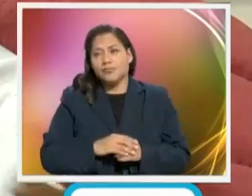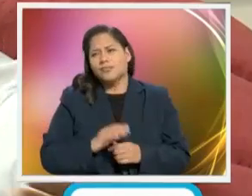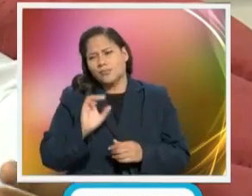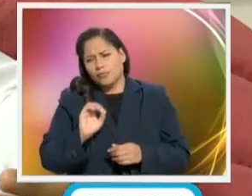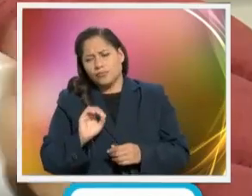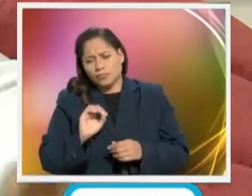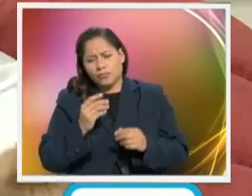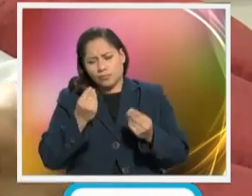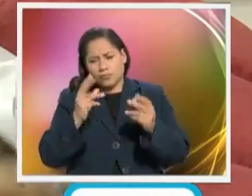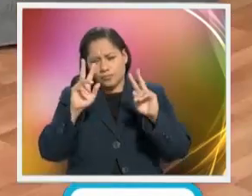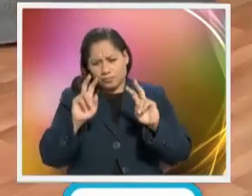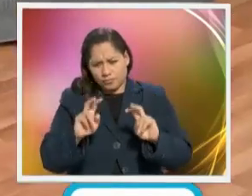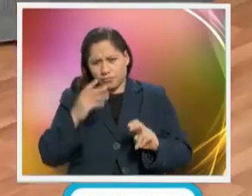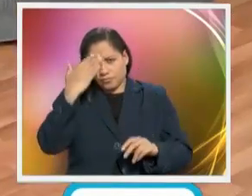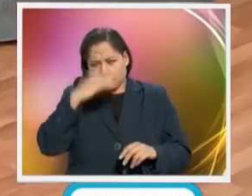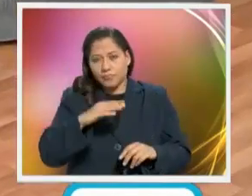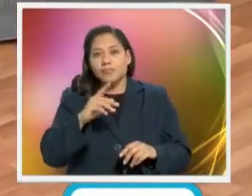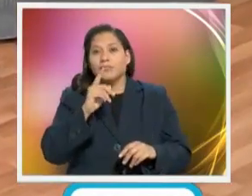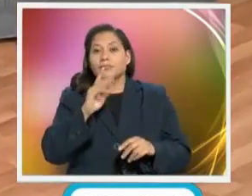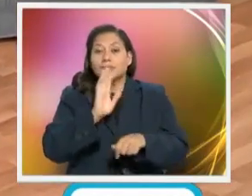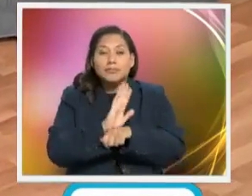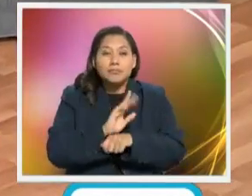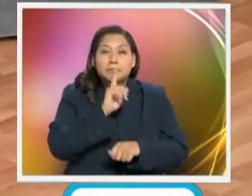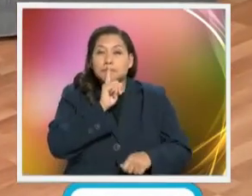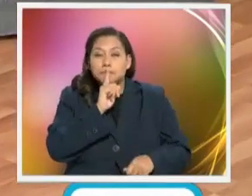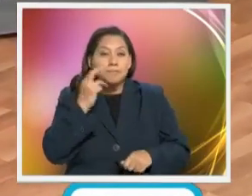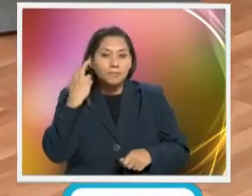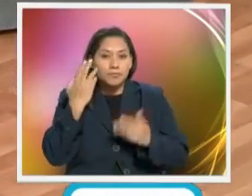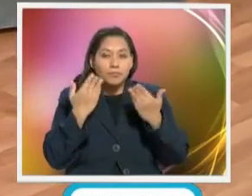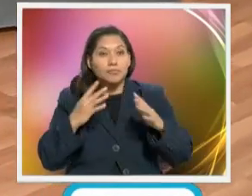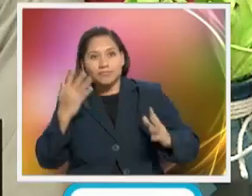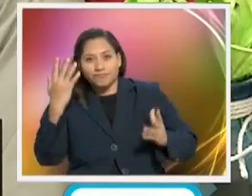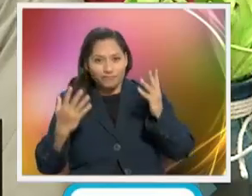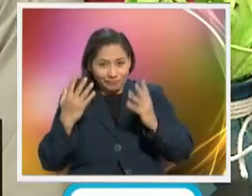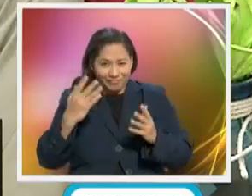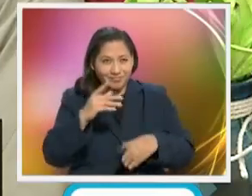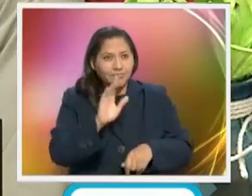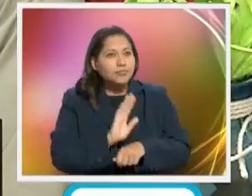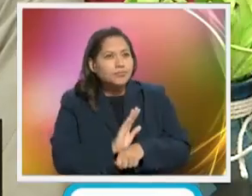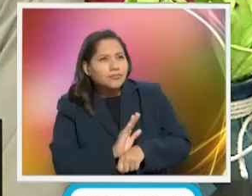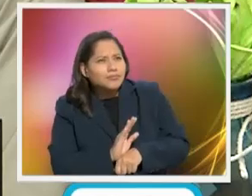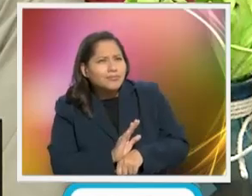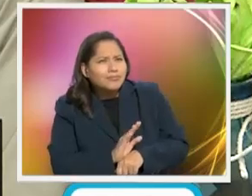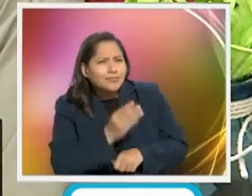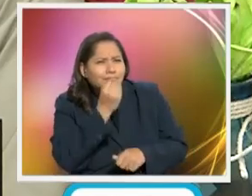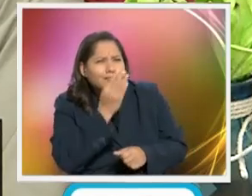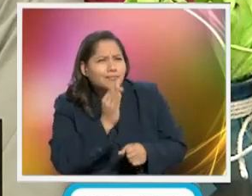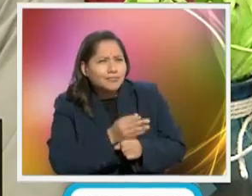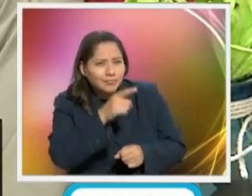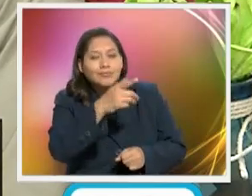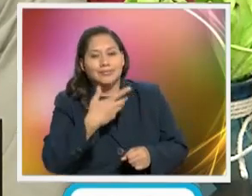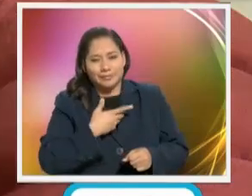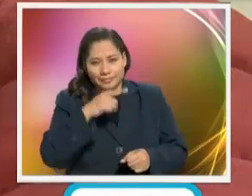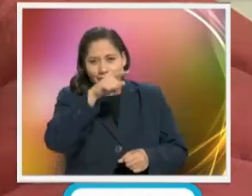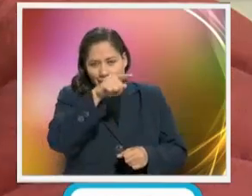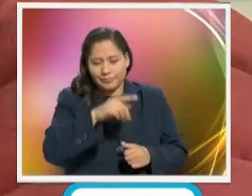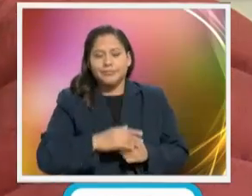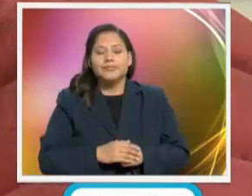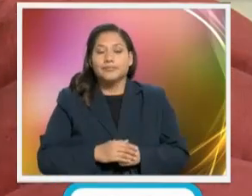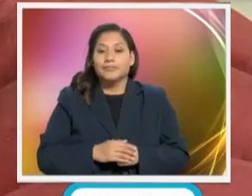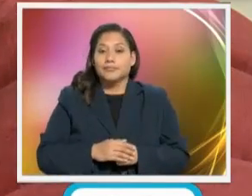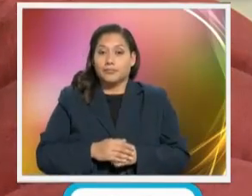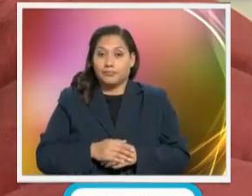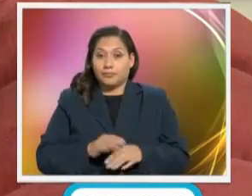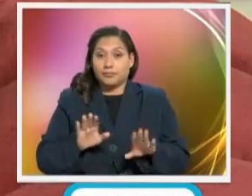mucho de lo que sabemos del cine mudo mexicano, del primer cine, Sí. Cine mudo mexicano. cine mudo mexicano, exacto, está Wow. contenido ahí porque, claro, una vez que